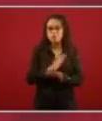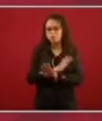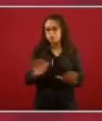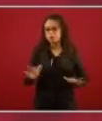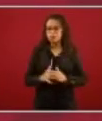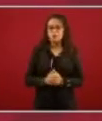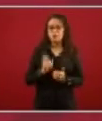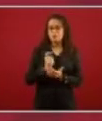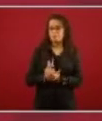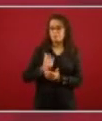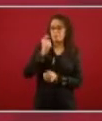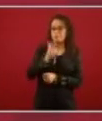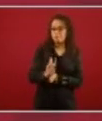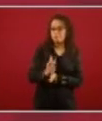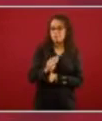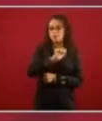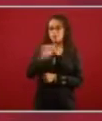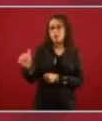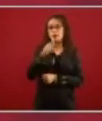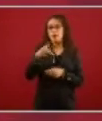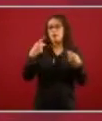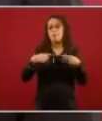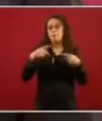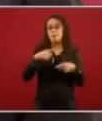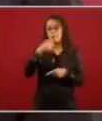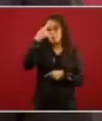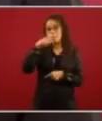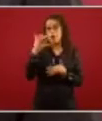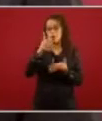pago a columnistas.